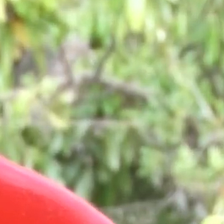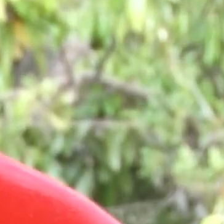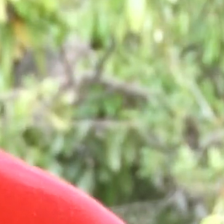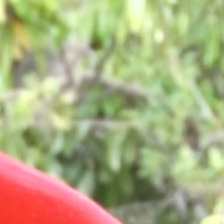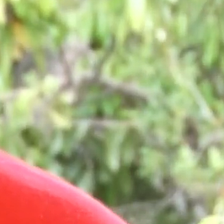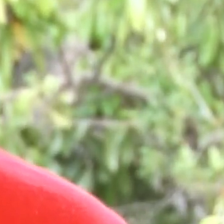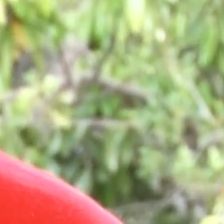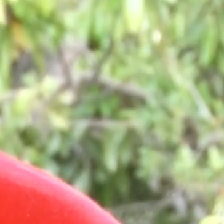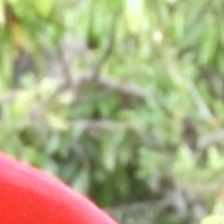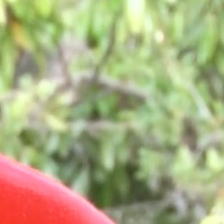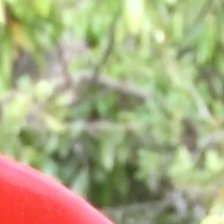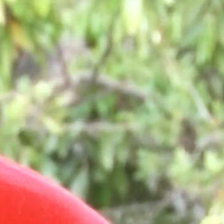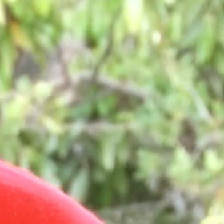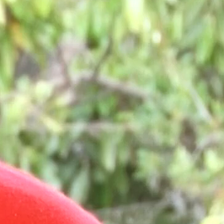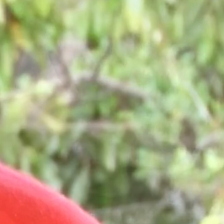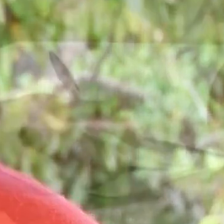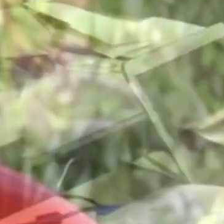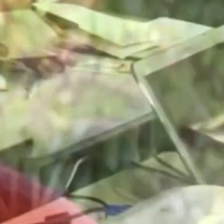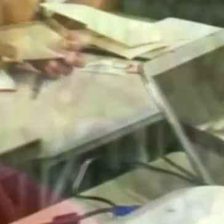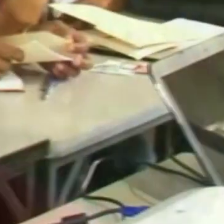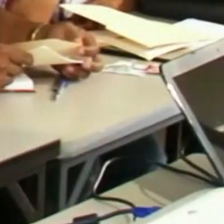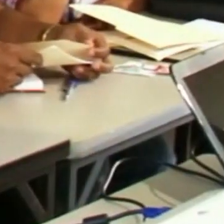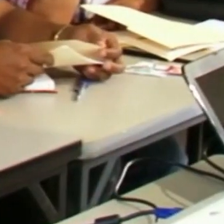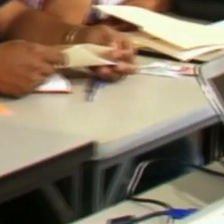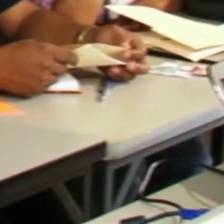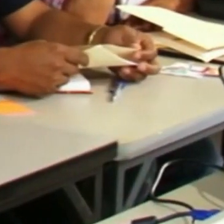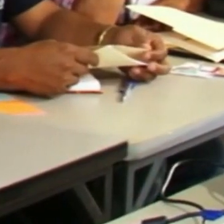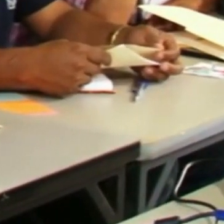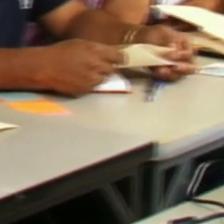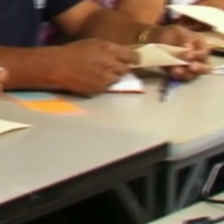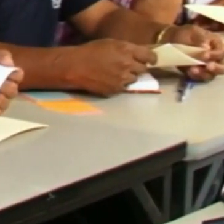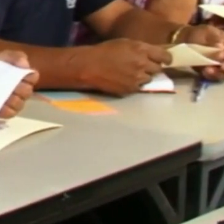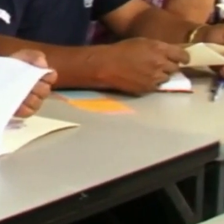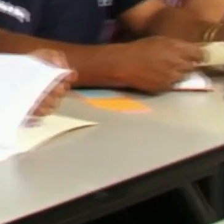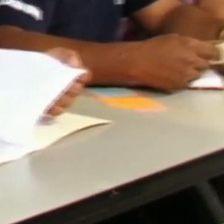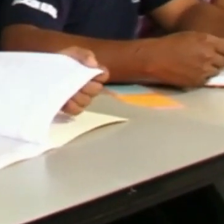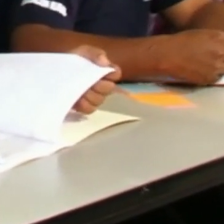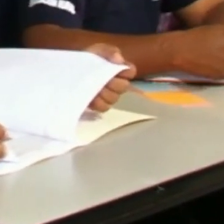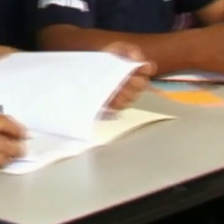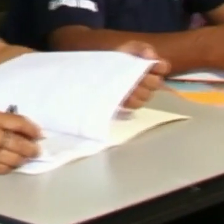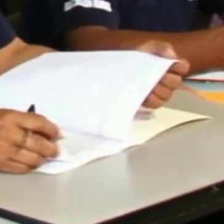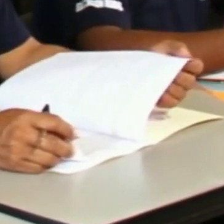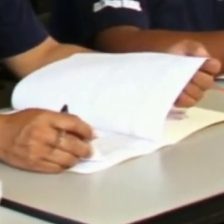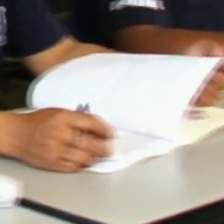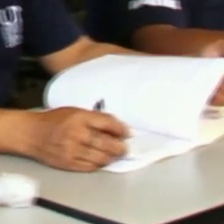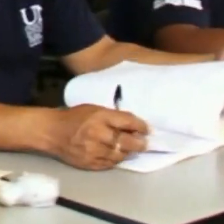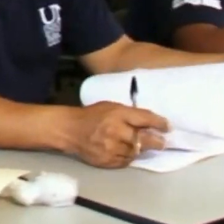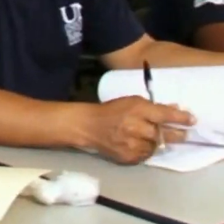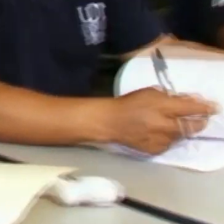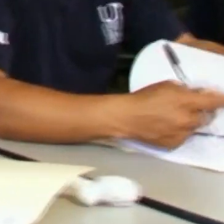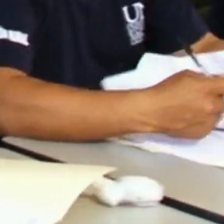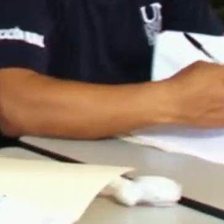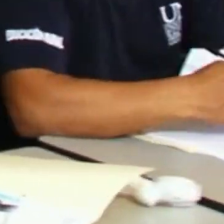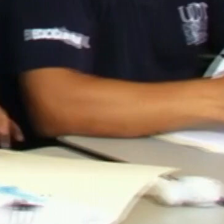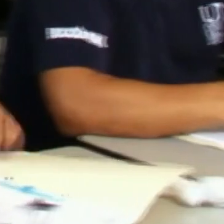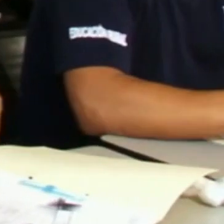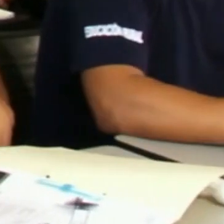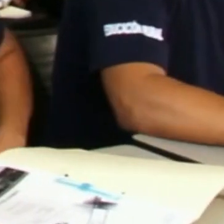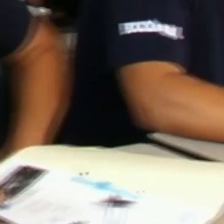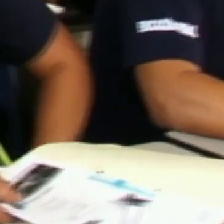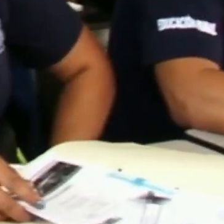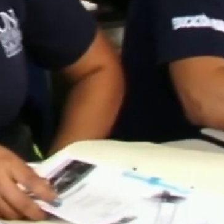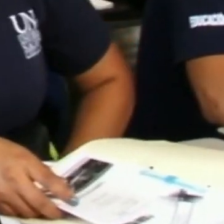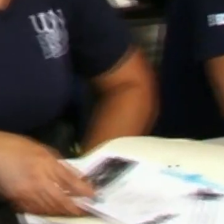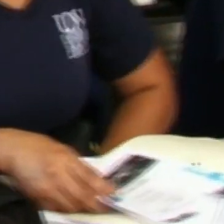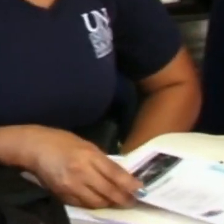estudiantil, un acompañamiento, más que todo, bueno sí, esa era la palabra, como más que todo en acompañamiento y en orientación para uno poder hacer los